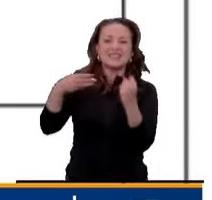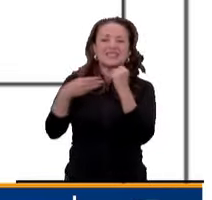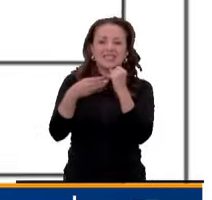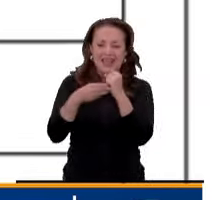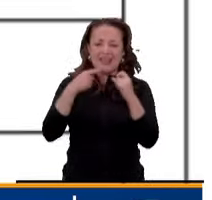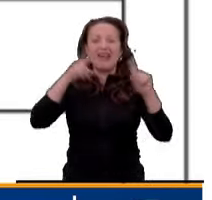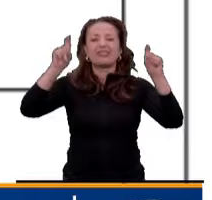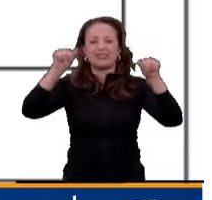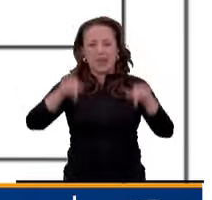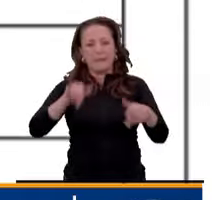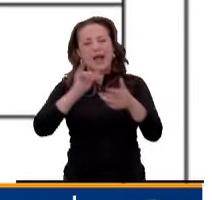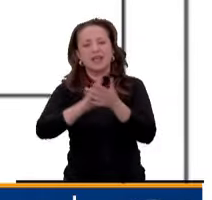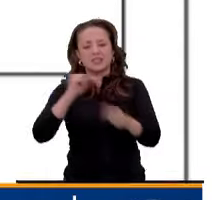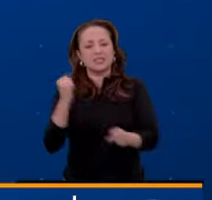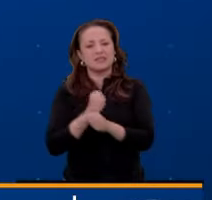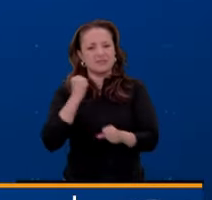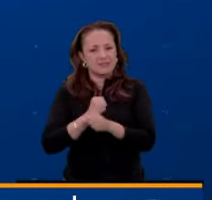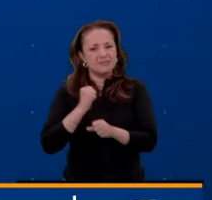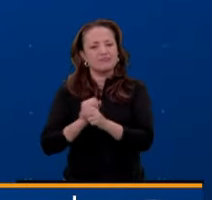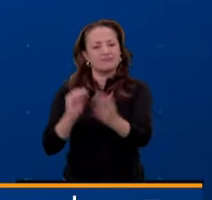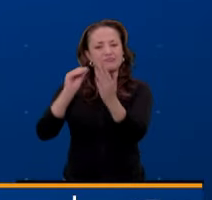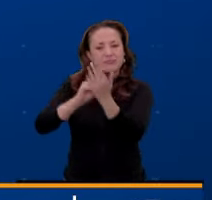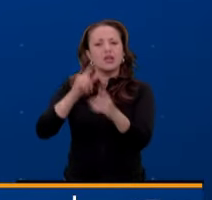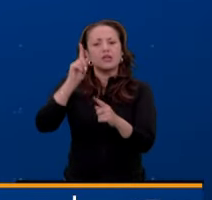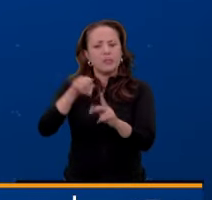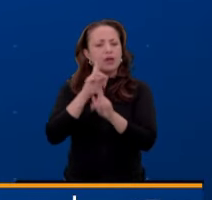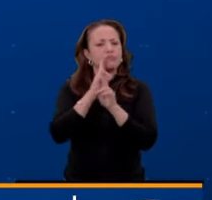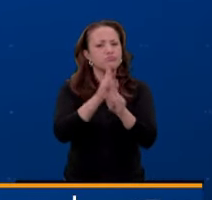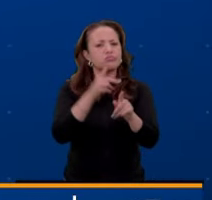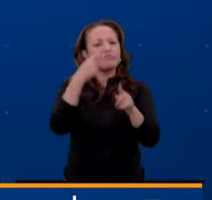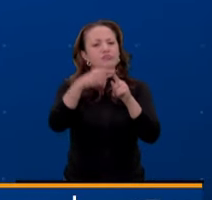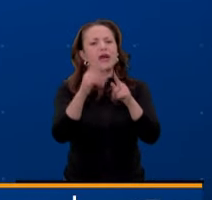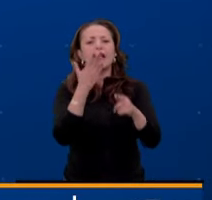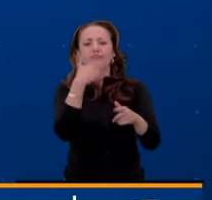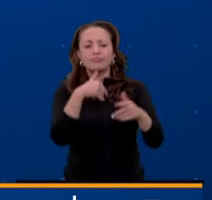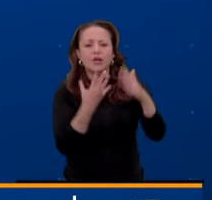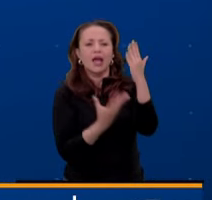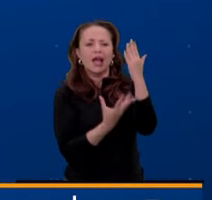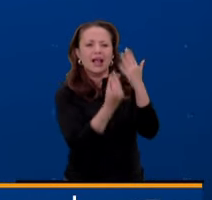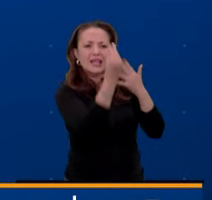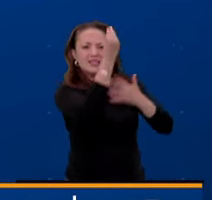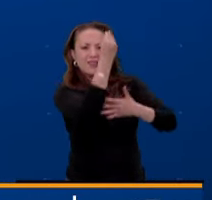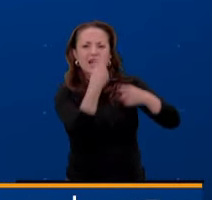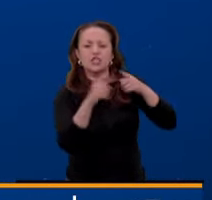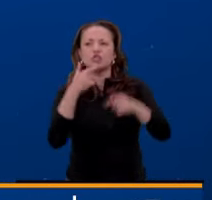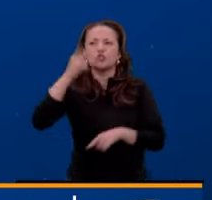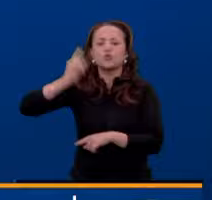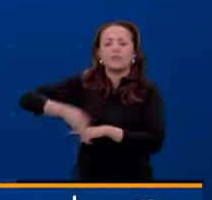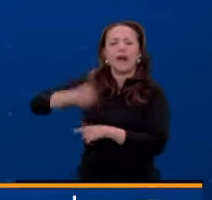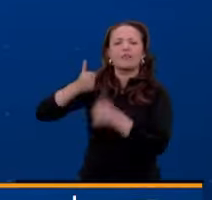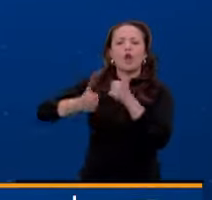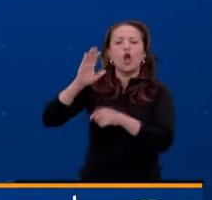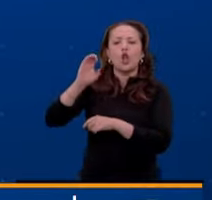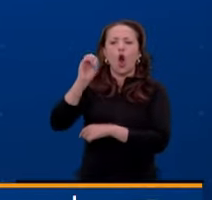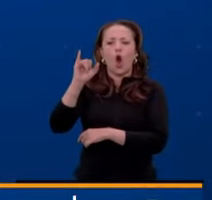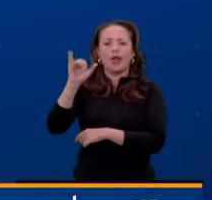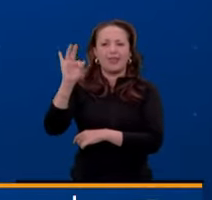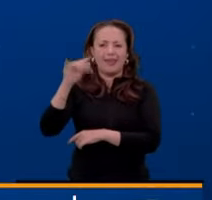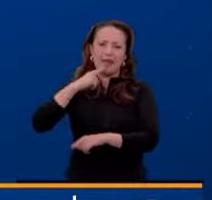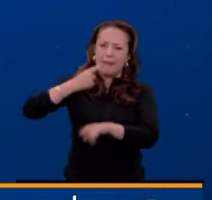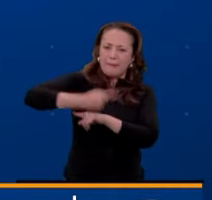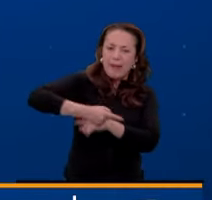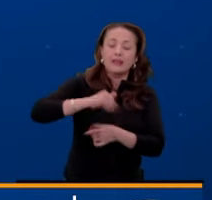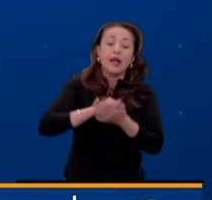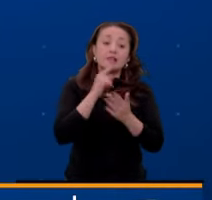que reconoce e incluye varias ocupaciones de acuerdo a la clasificación que establece la Organización Internacional del Trabajo. En este